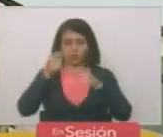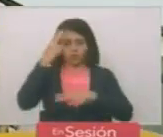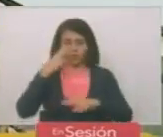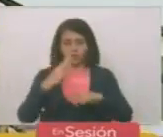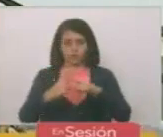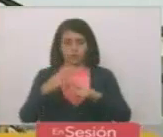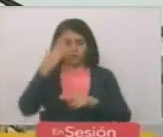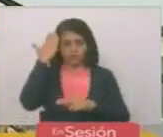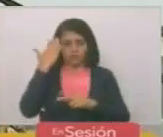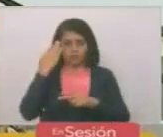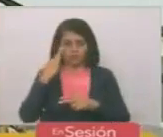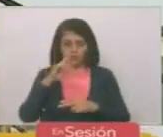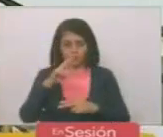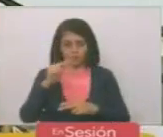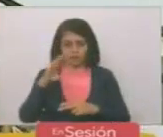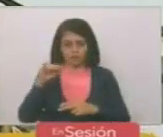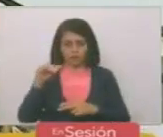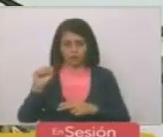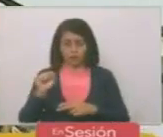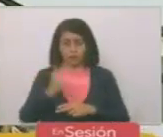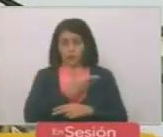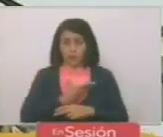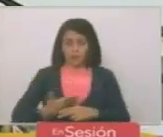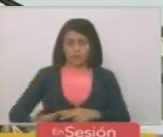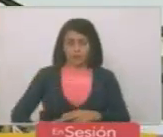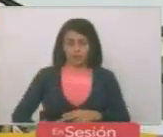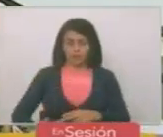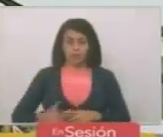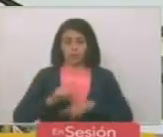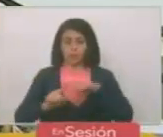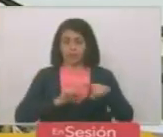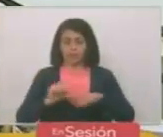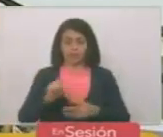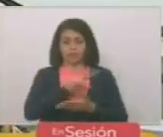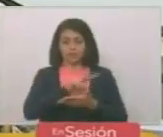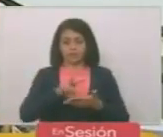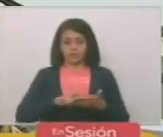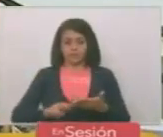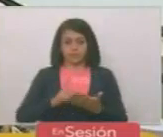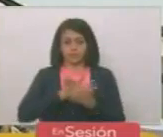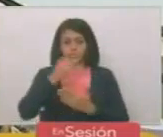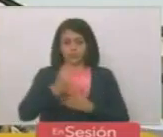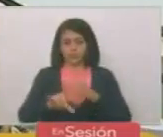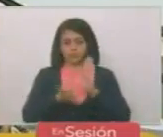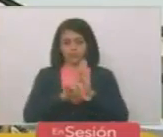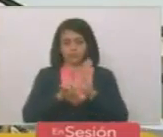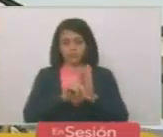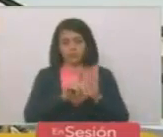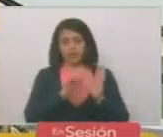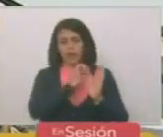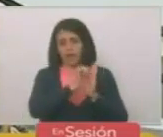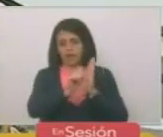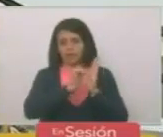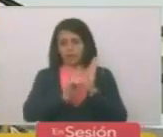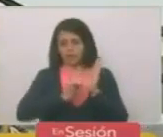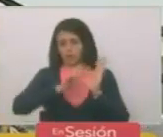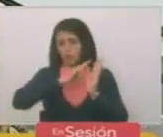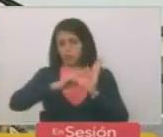Orden Francisco Fajardo. El presidente ordenó dar lectura al proyecto de ley artículo por